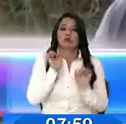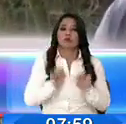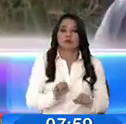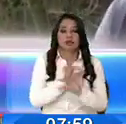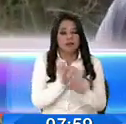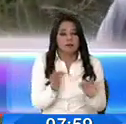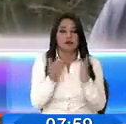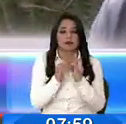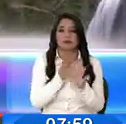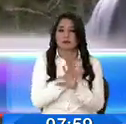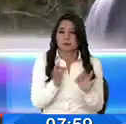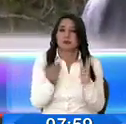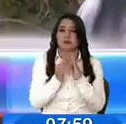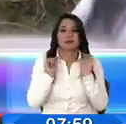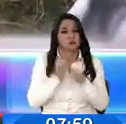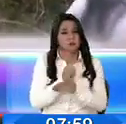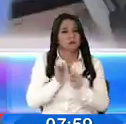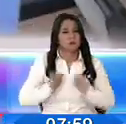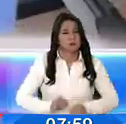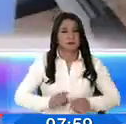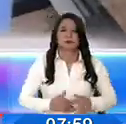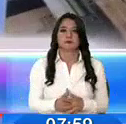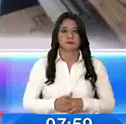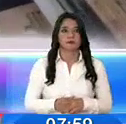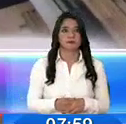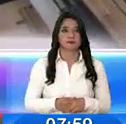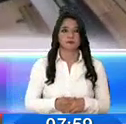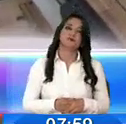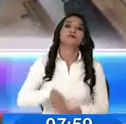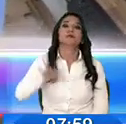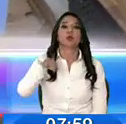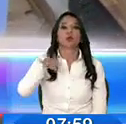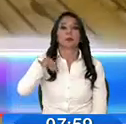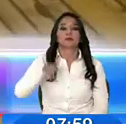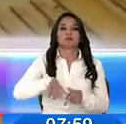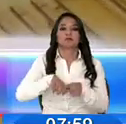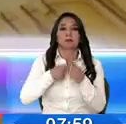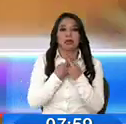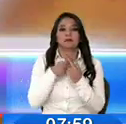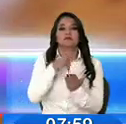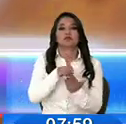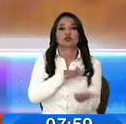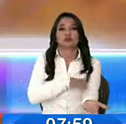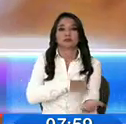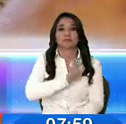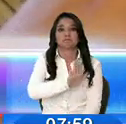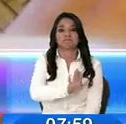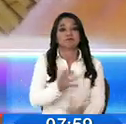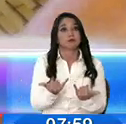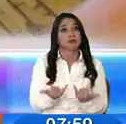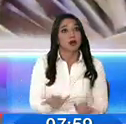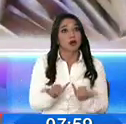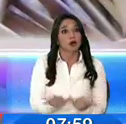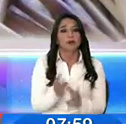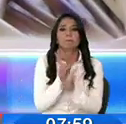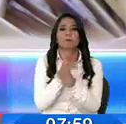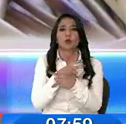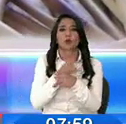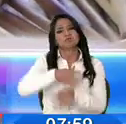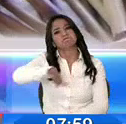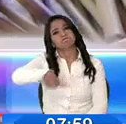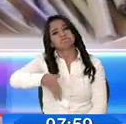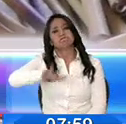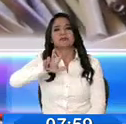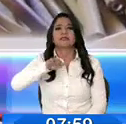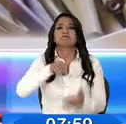otra vez tiene para seguir usando el proyecto hace sólo cuatro meses empezaron en este proyecto y en la actualidad producen un promedio de